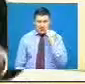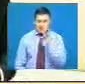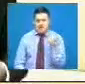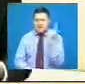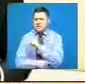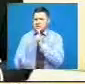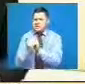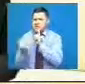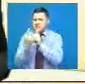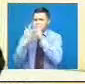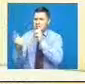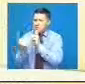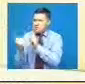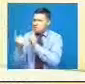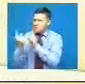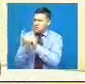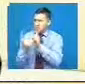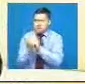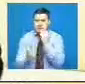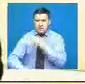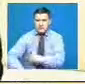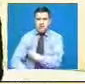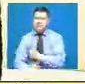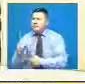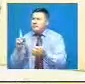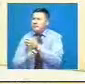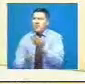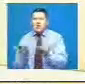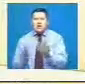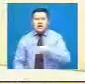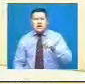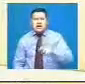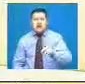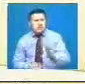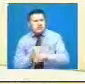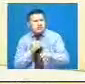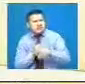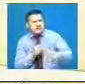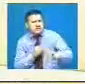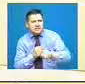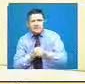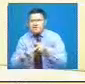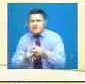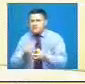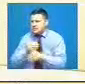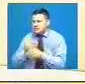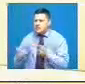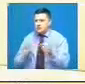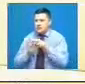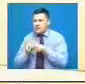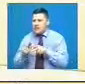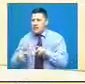diariamente con los empresarios de este país para identificar cuáles son esas necesidades adicionales, esas trabas regulatorias que